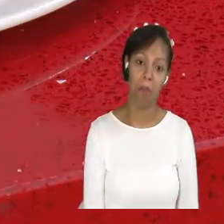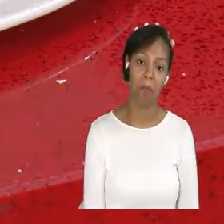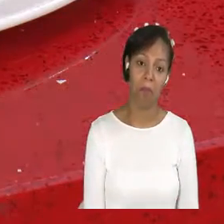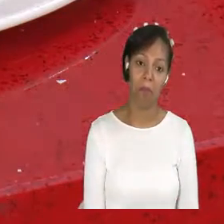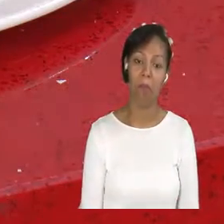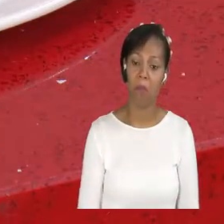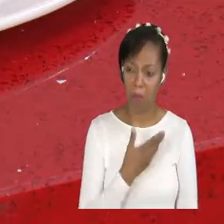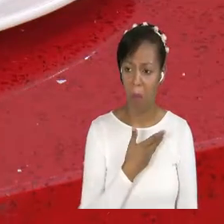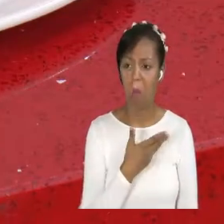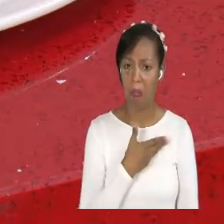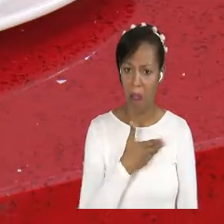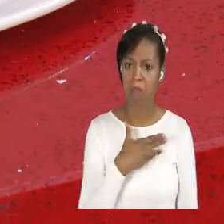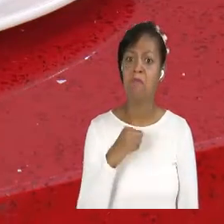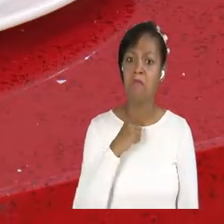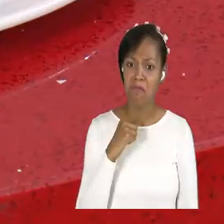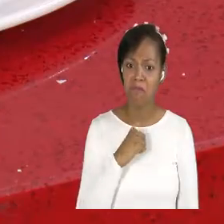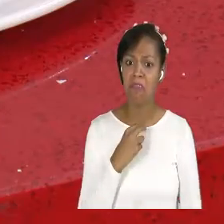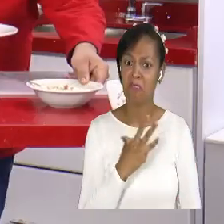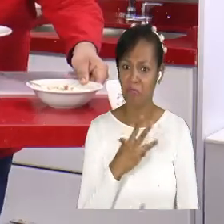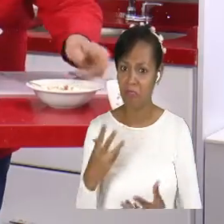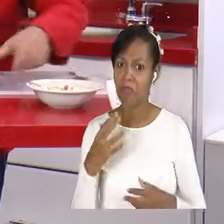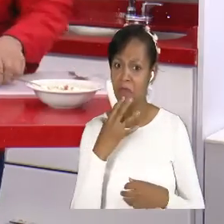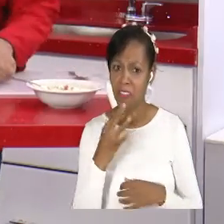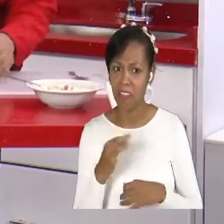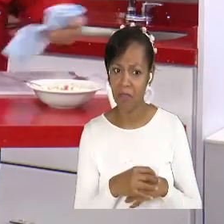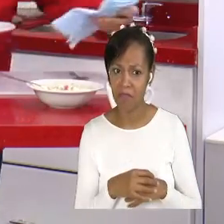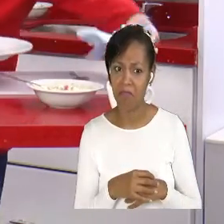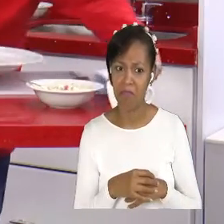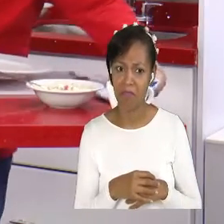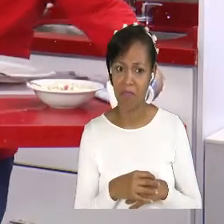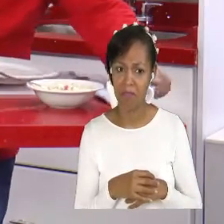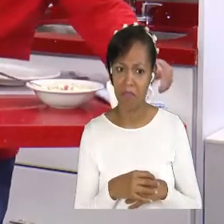de utensilios en su casa, pero mi mamá muy rara la vez le da...